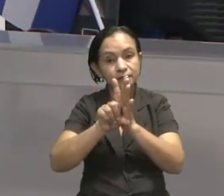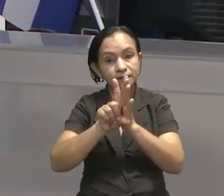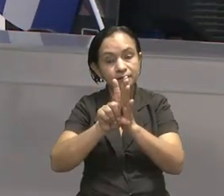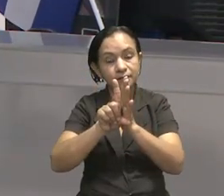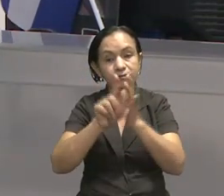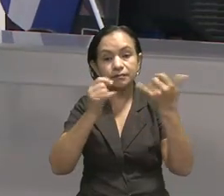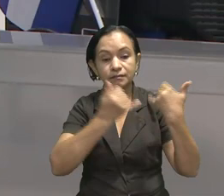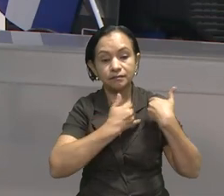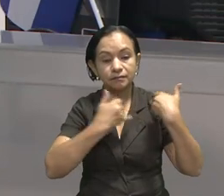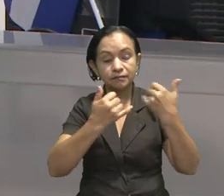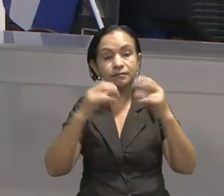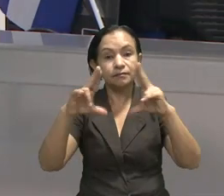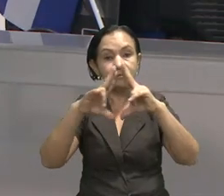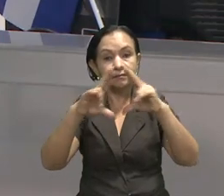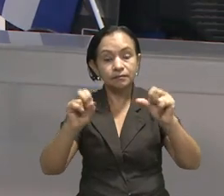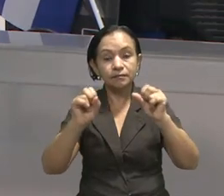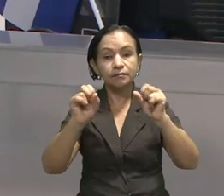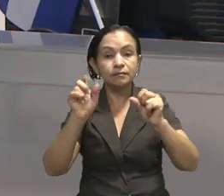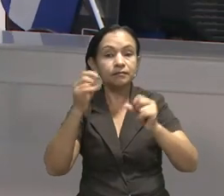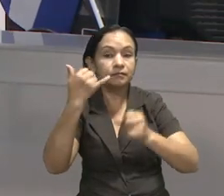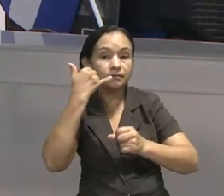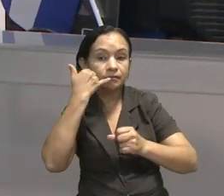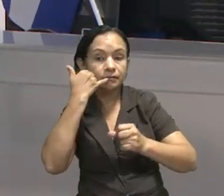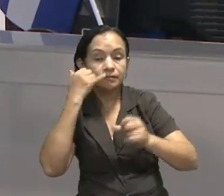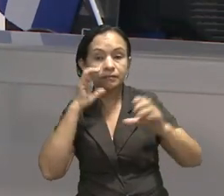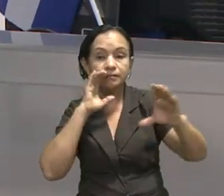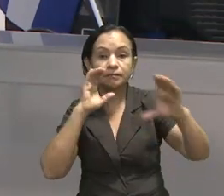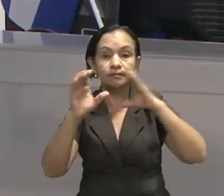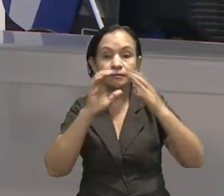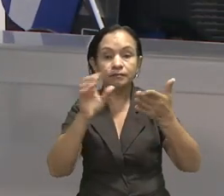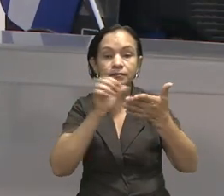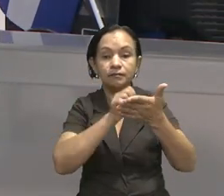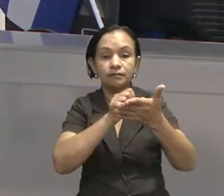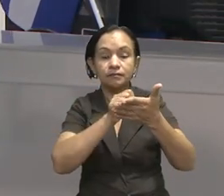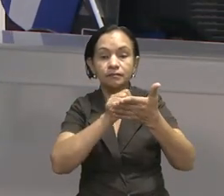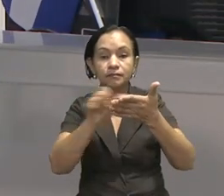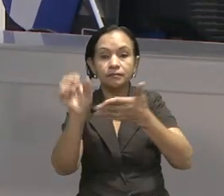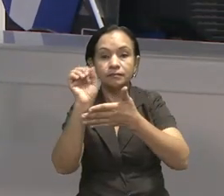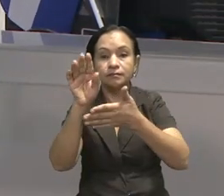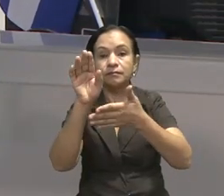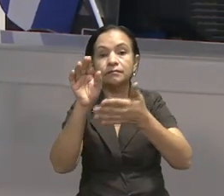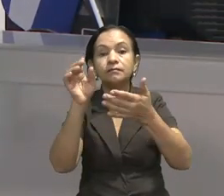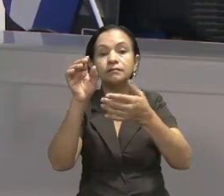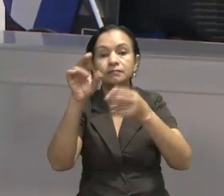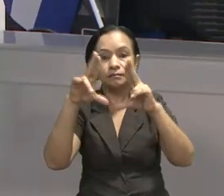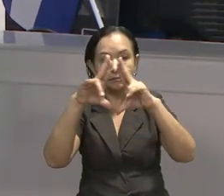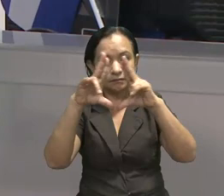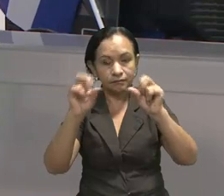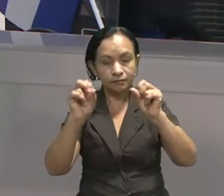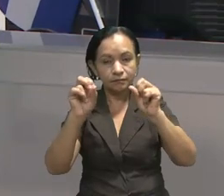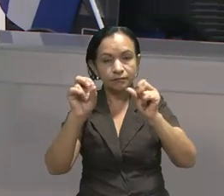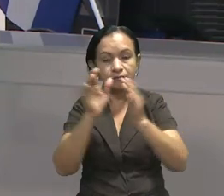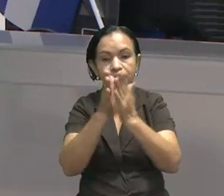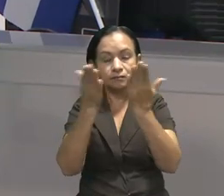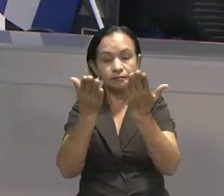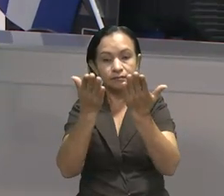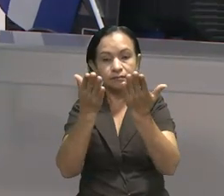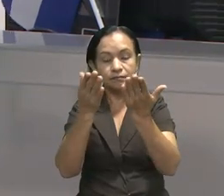del Instituto Nicaragüense de Telecomunicaciones y Correos Telcor, publicado en el diario oficial